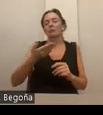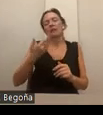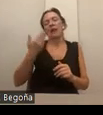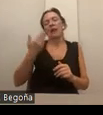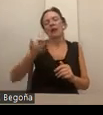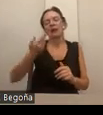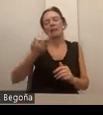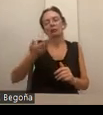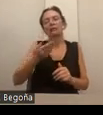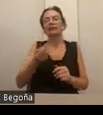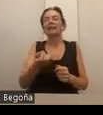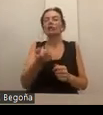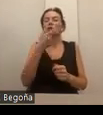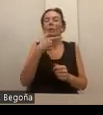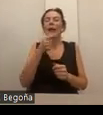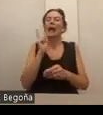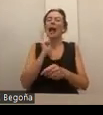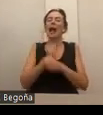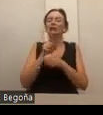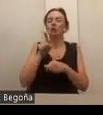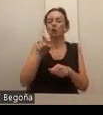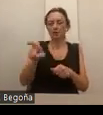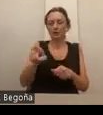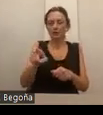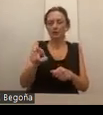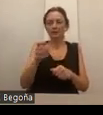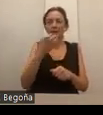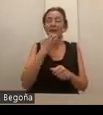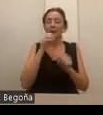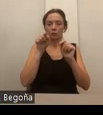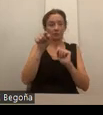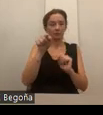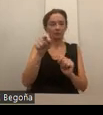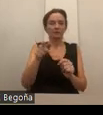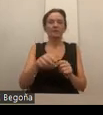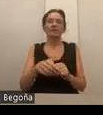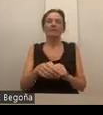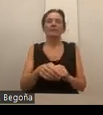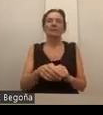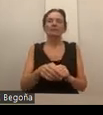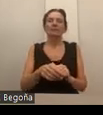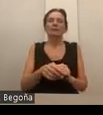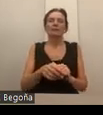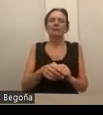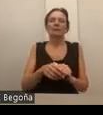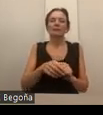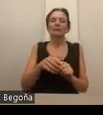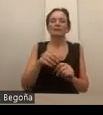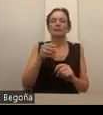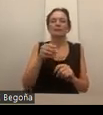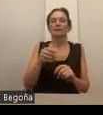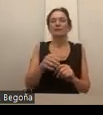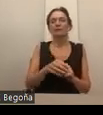en este caso, con su alto contenido en vitamina C, en zinc, y el propio Cistus incanus, la propia